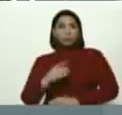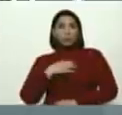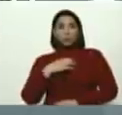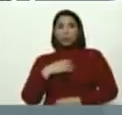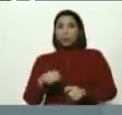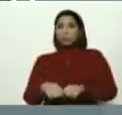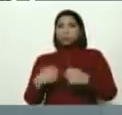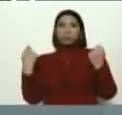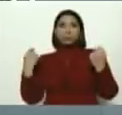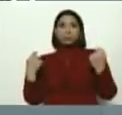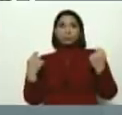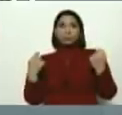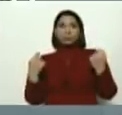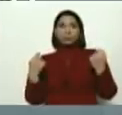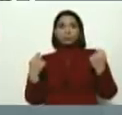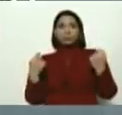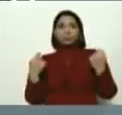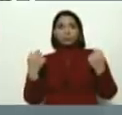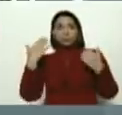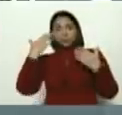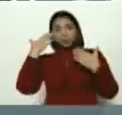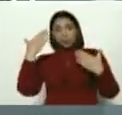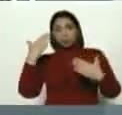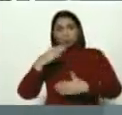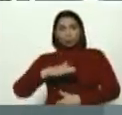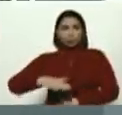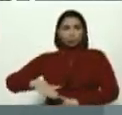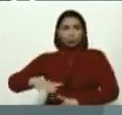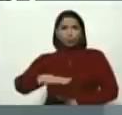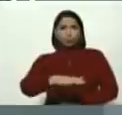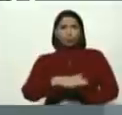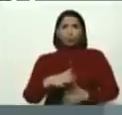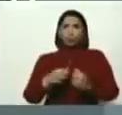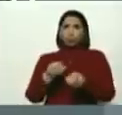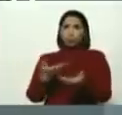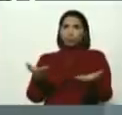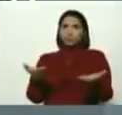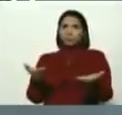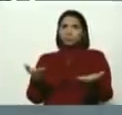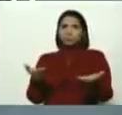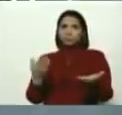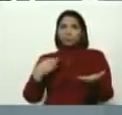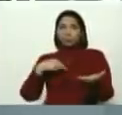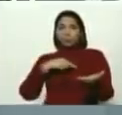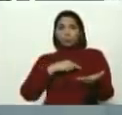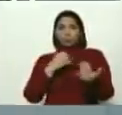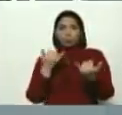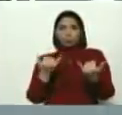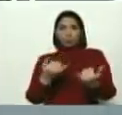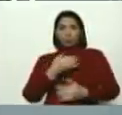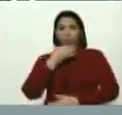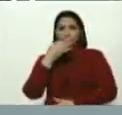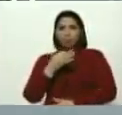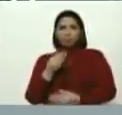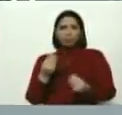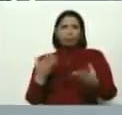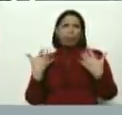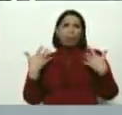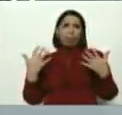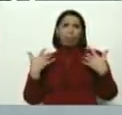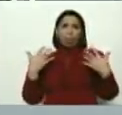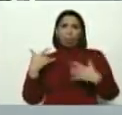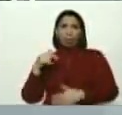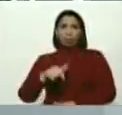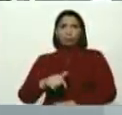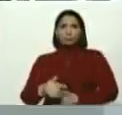indestructible. Mi saludo, pues, a todas ustedes. Estamos en esta tarde, ha estado haciendo mucho calor hoy.